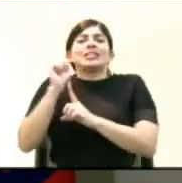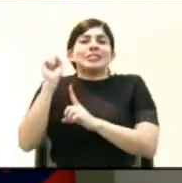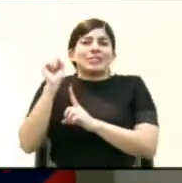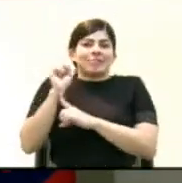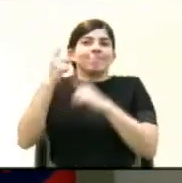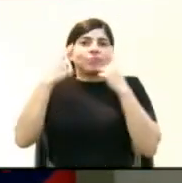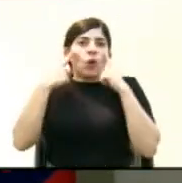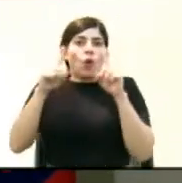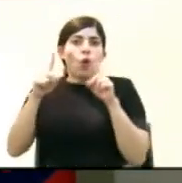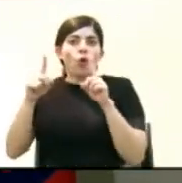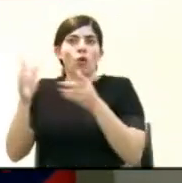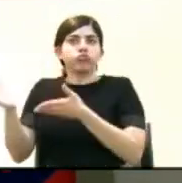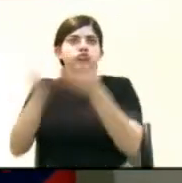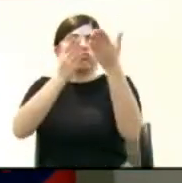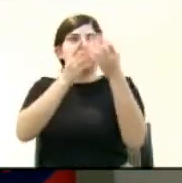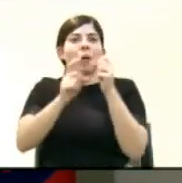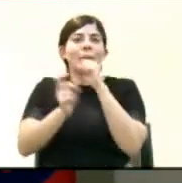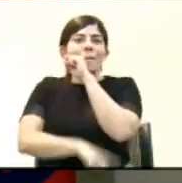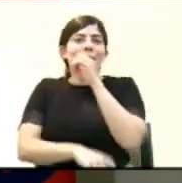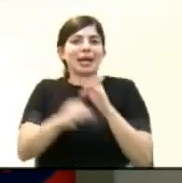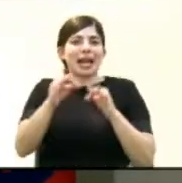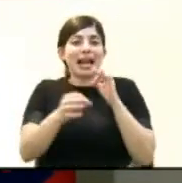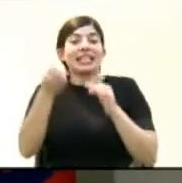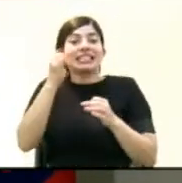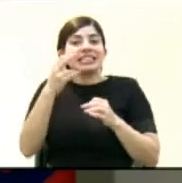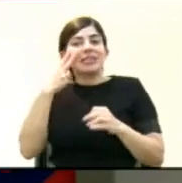hemos logrado elevar a nivel penal cuando ya hay un abierto